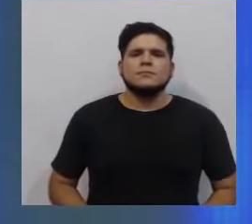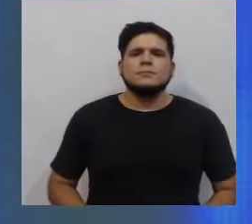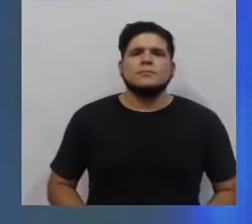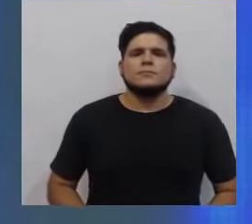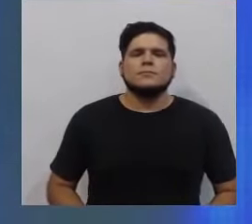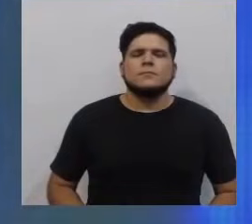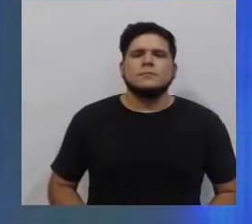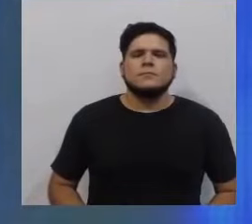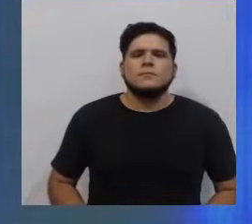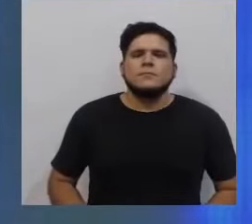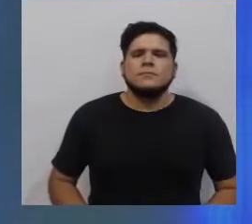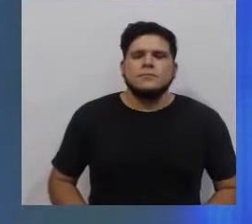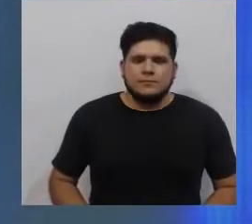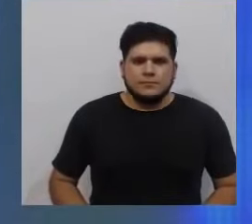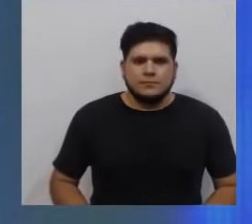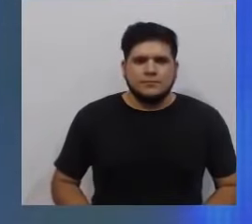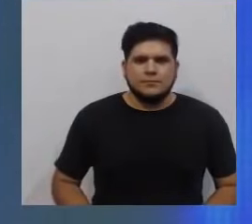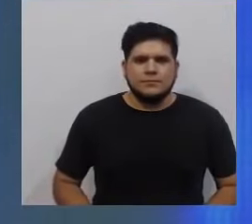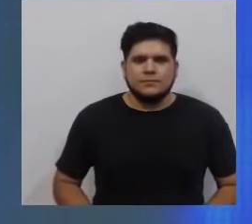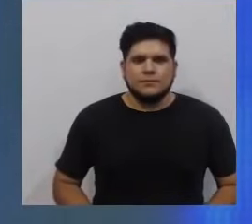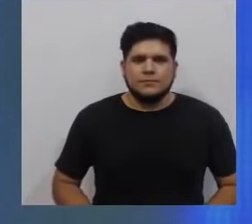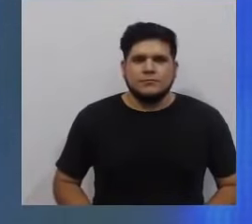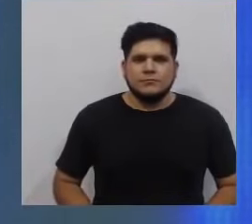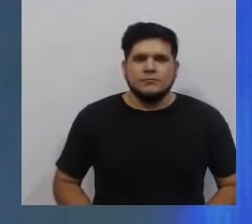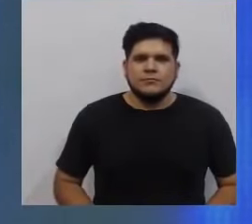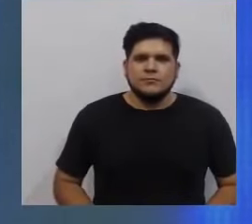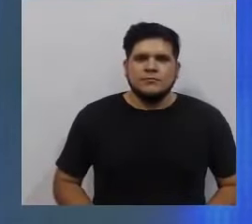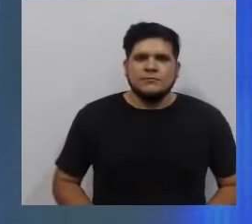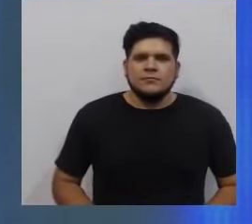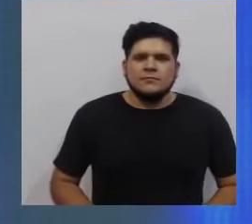rey tenía una